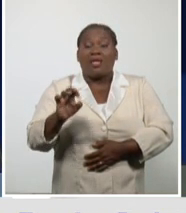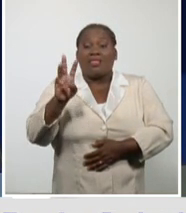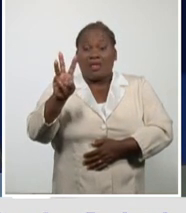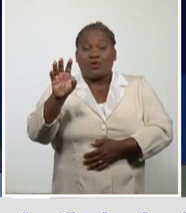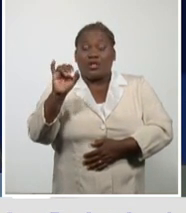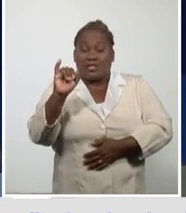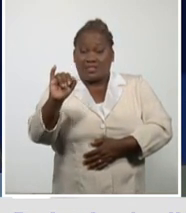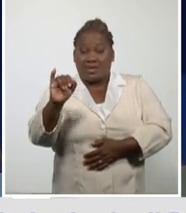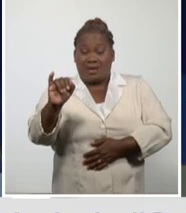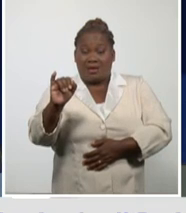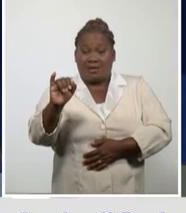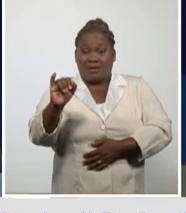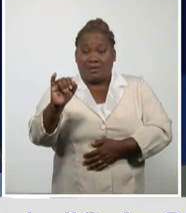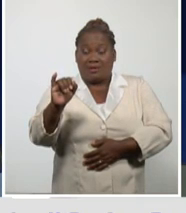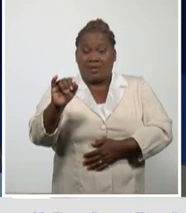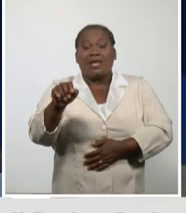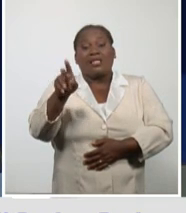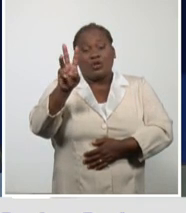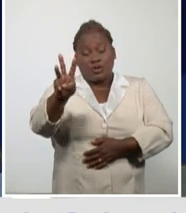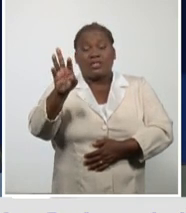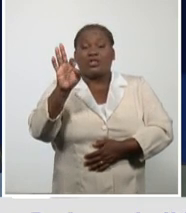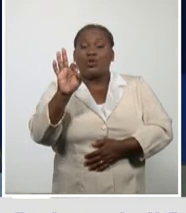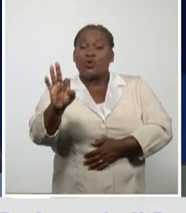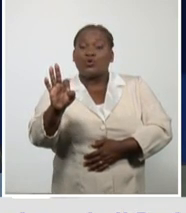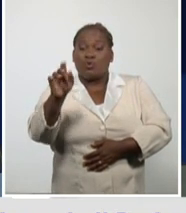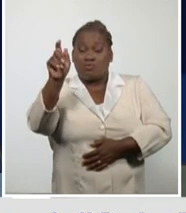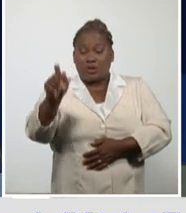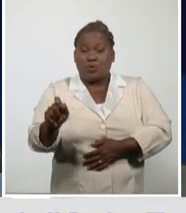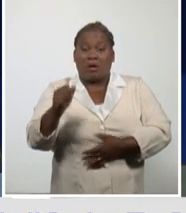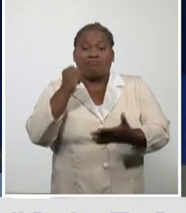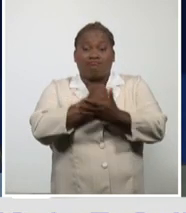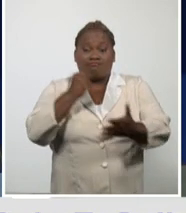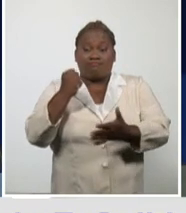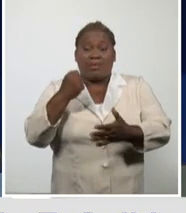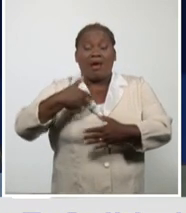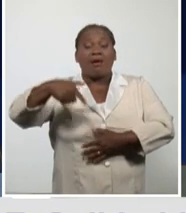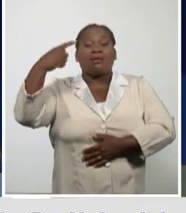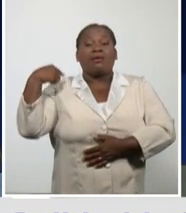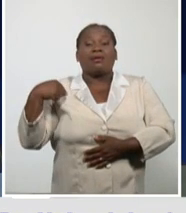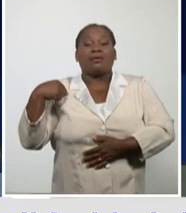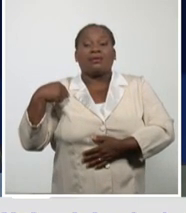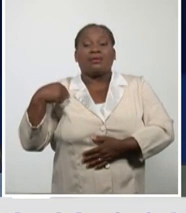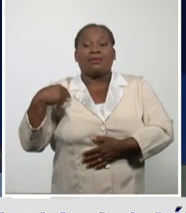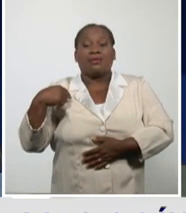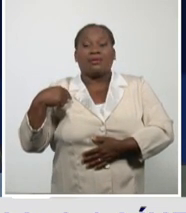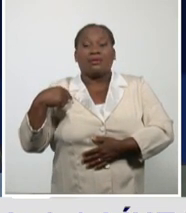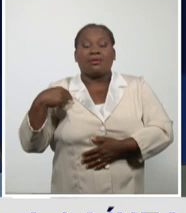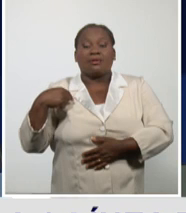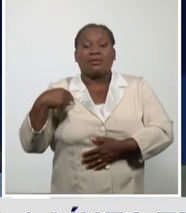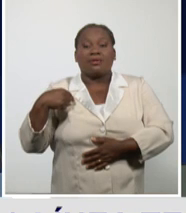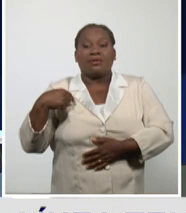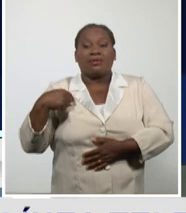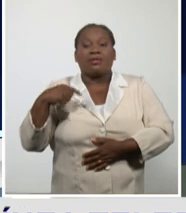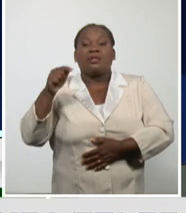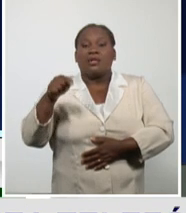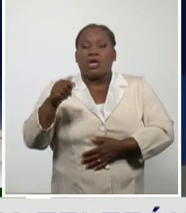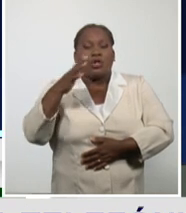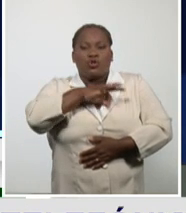de los 38 casos confirmados en el día de ayer, pues son